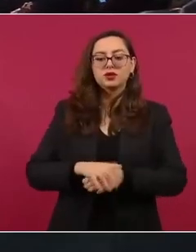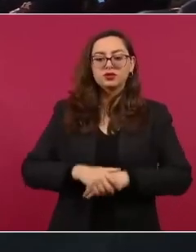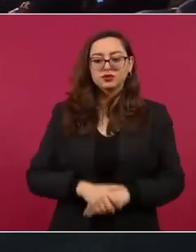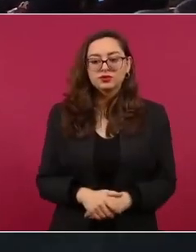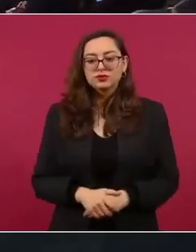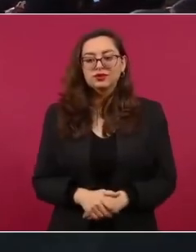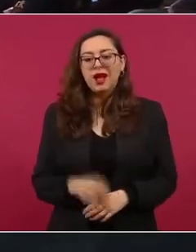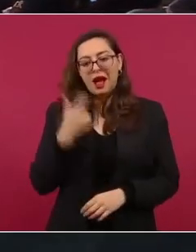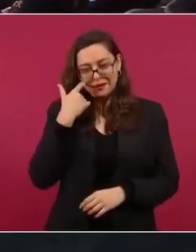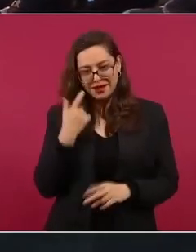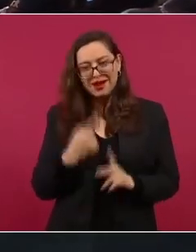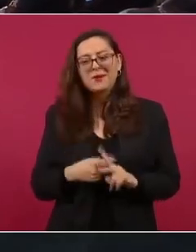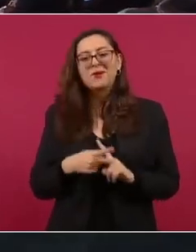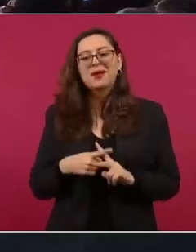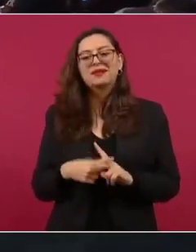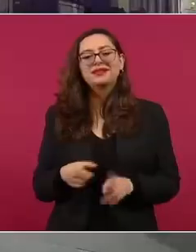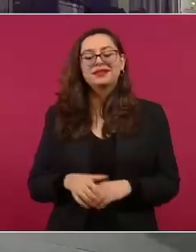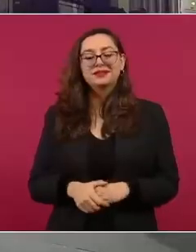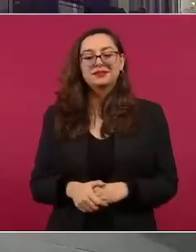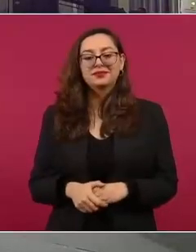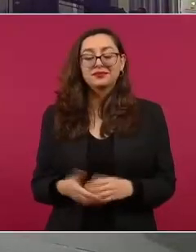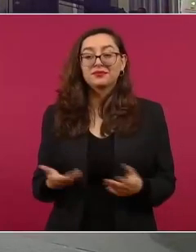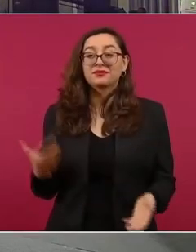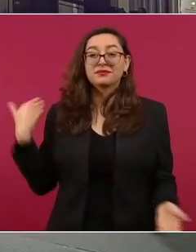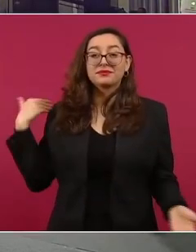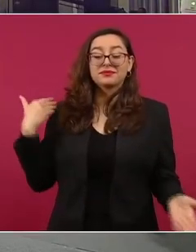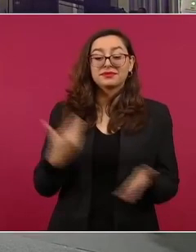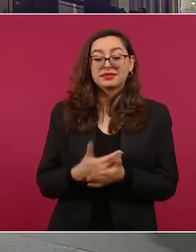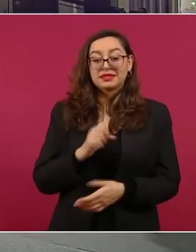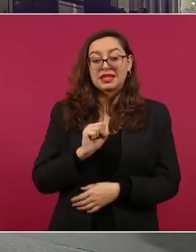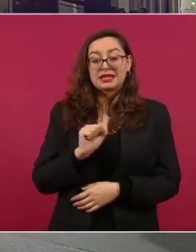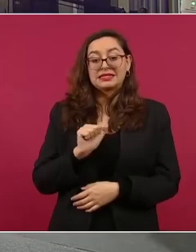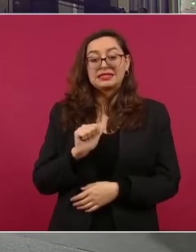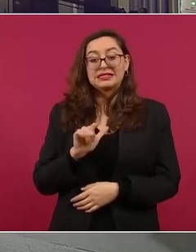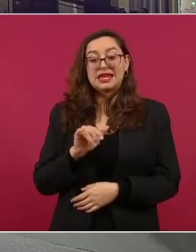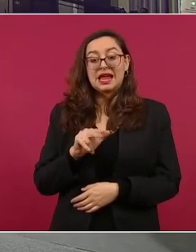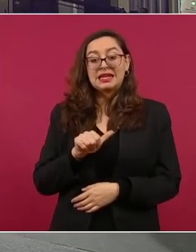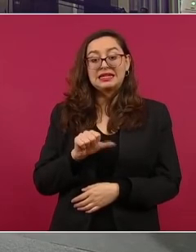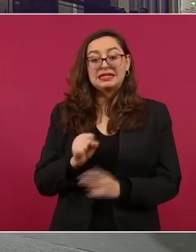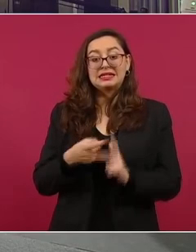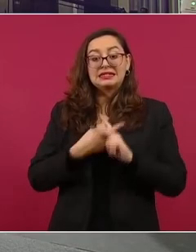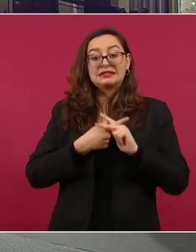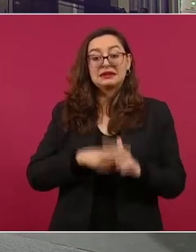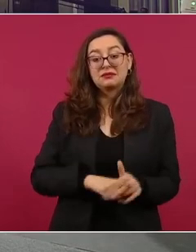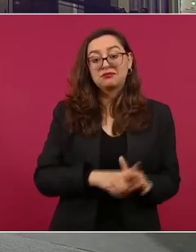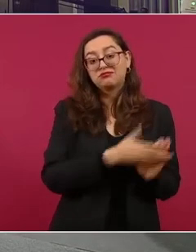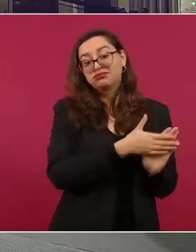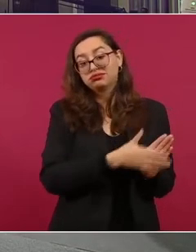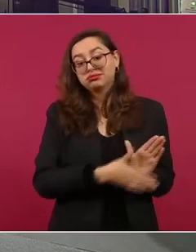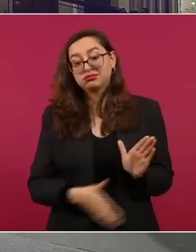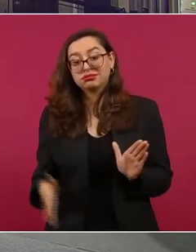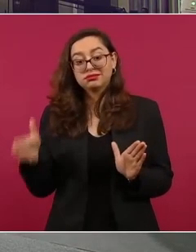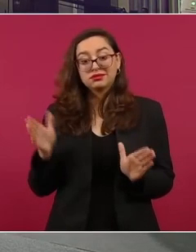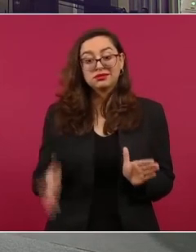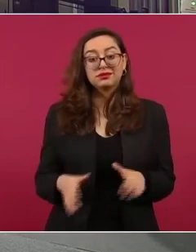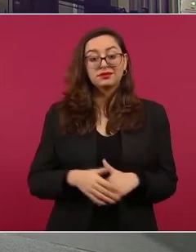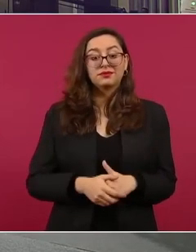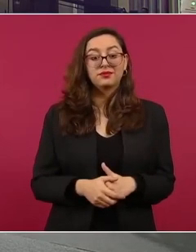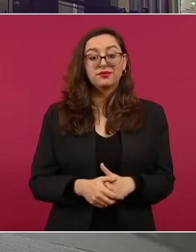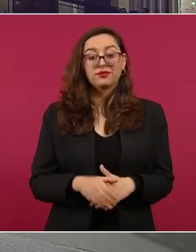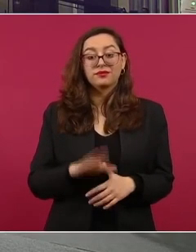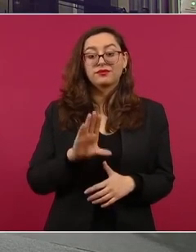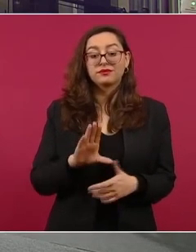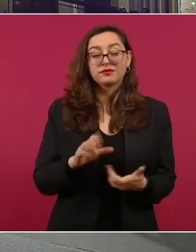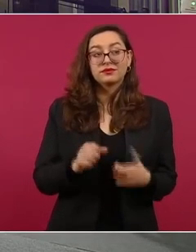vamos a sacar la cuenta. 95, de Salinas para acá, ¿cuánto es? 95. ¿Ah? Desde el 95.